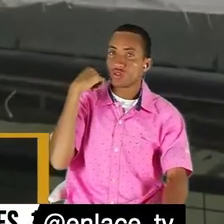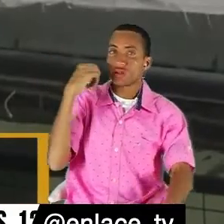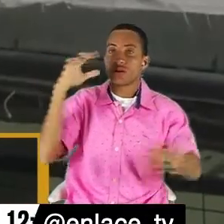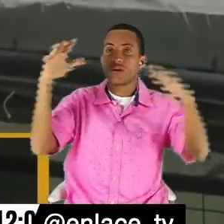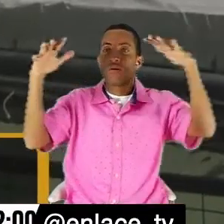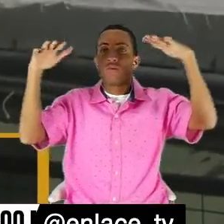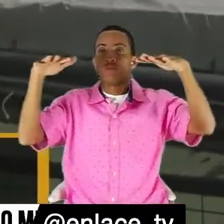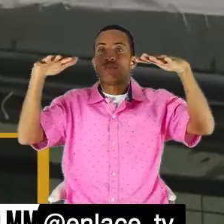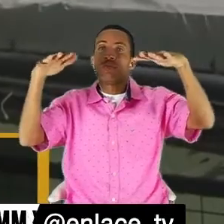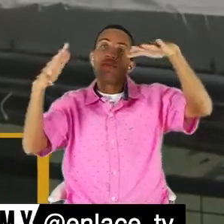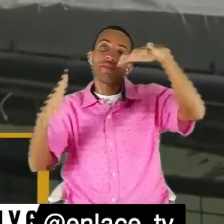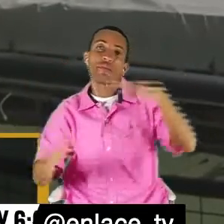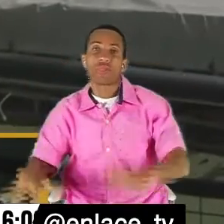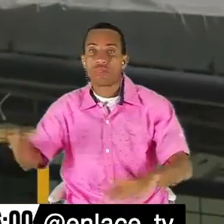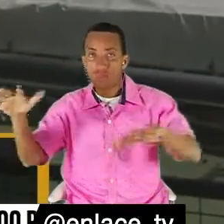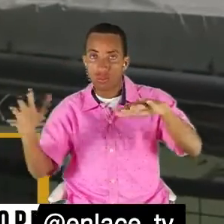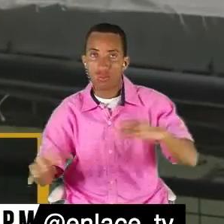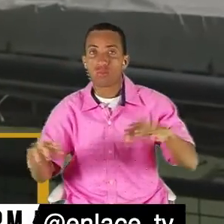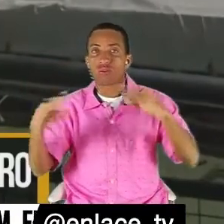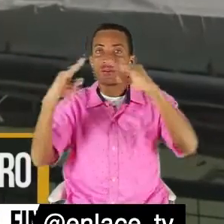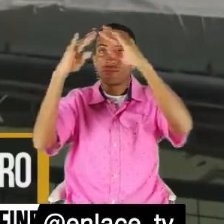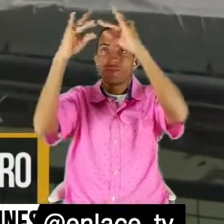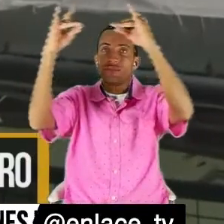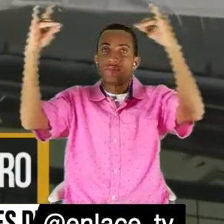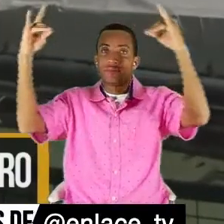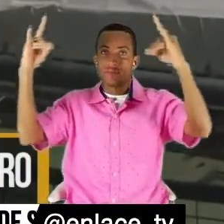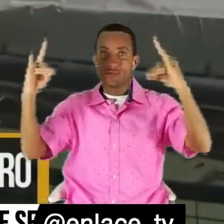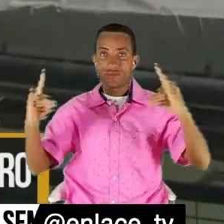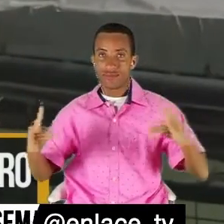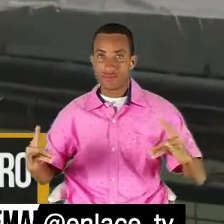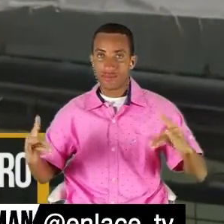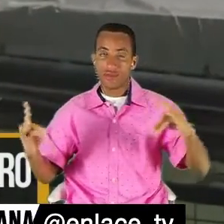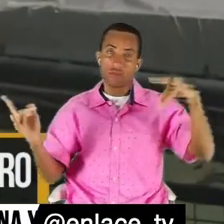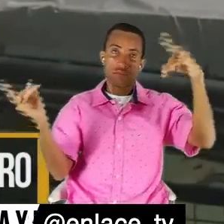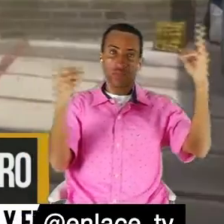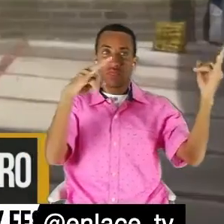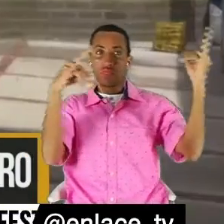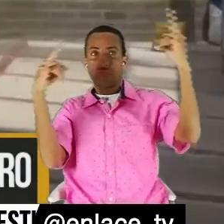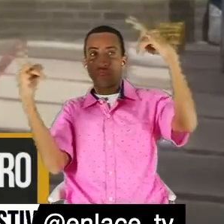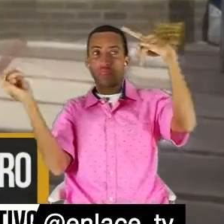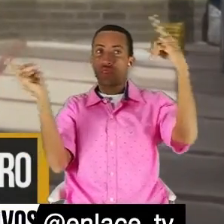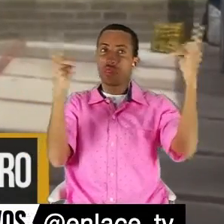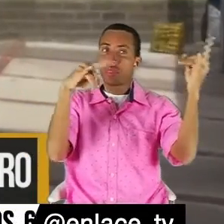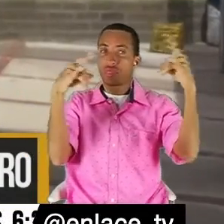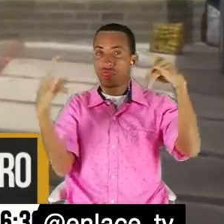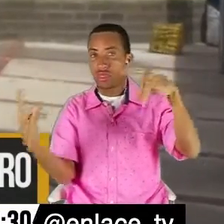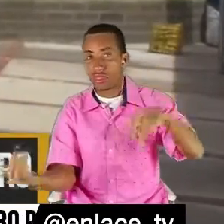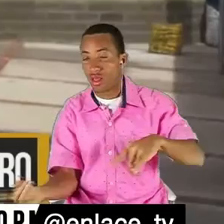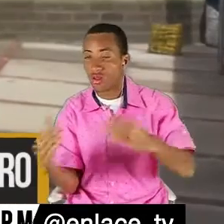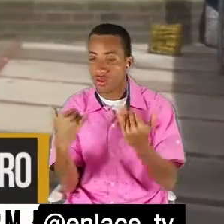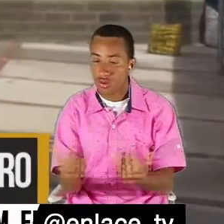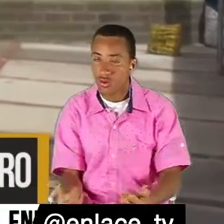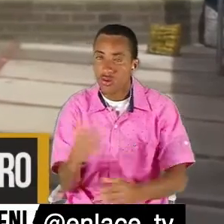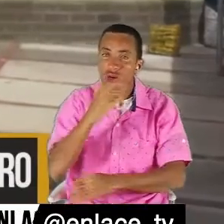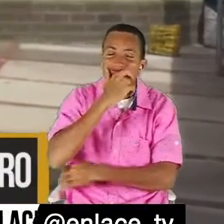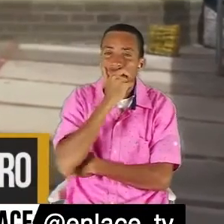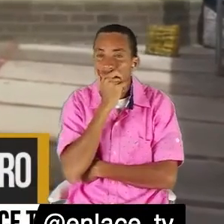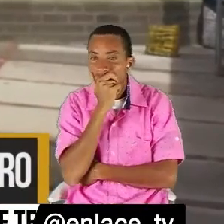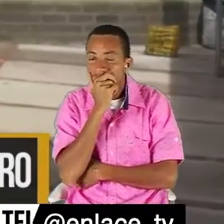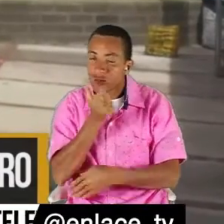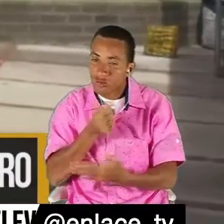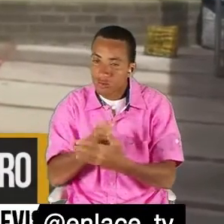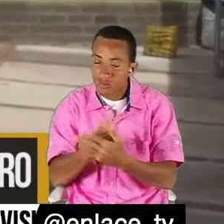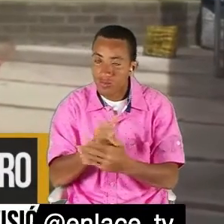stand principal, de la carpa principal, empezamos a trabajar en el plan de contingencia automáticamente el día de hoy y ya